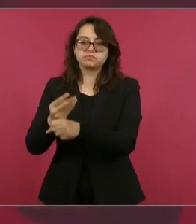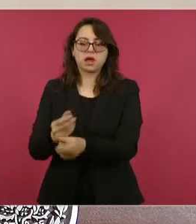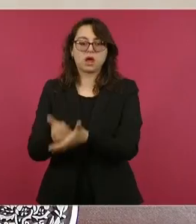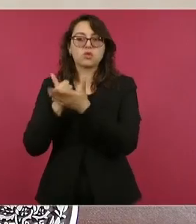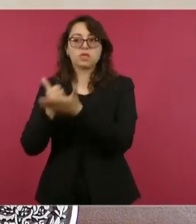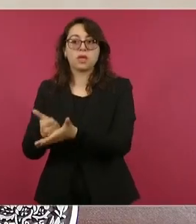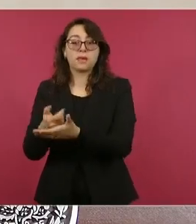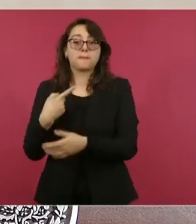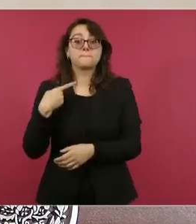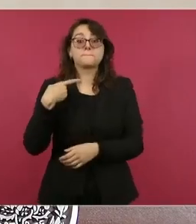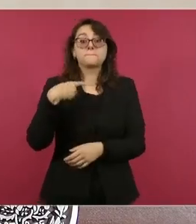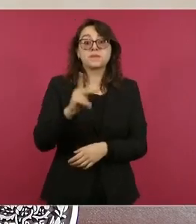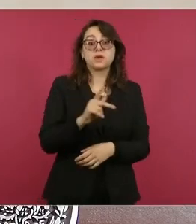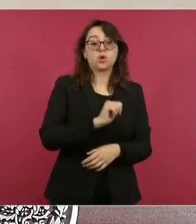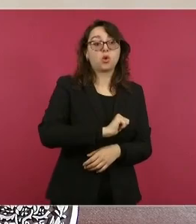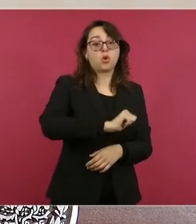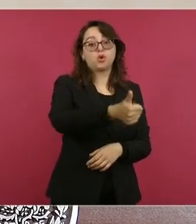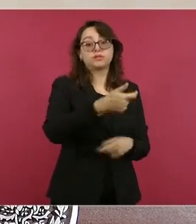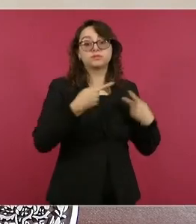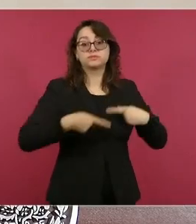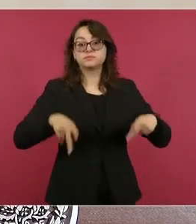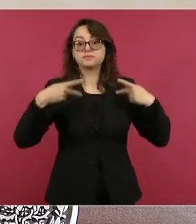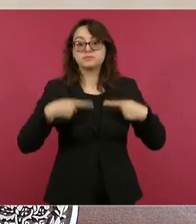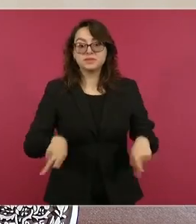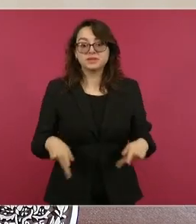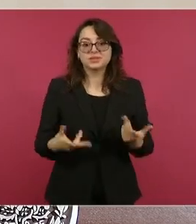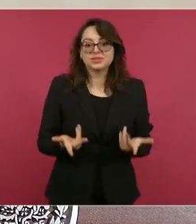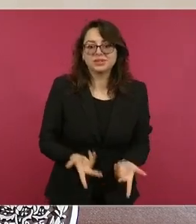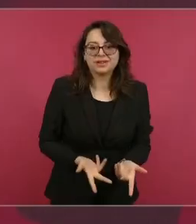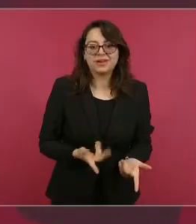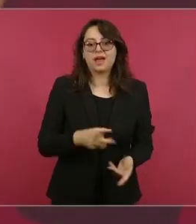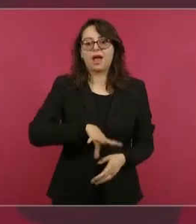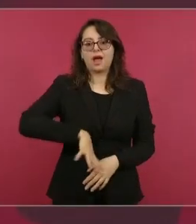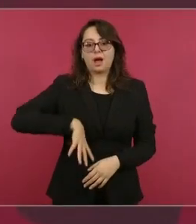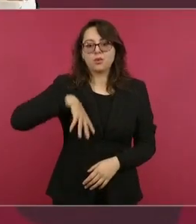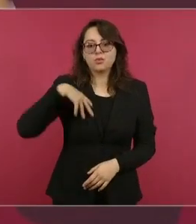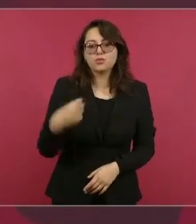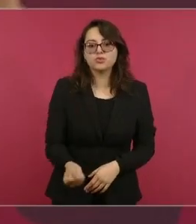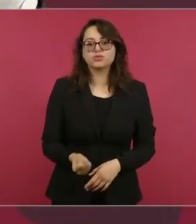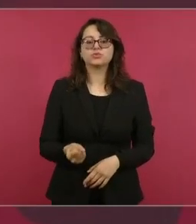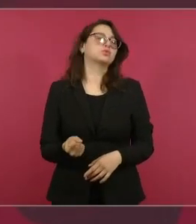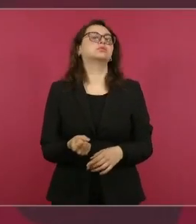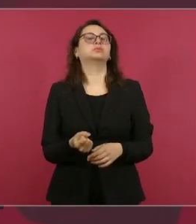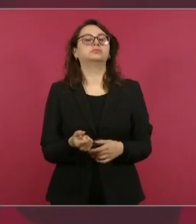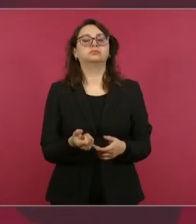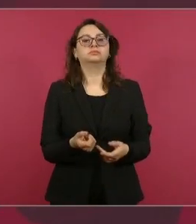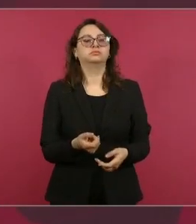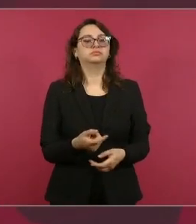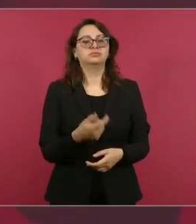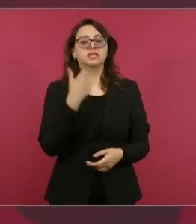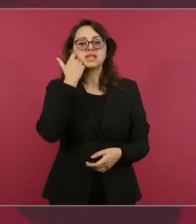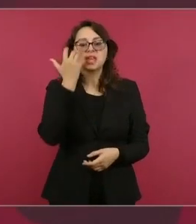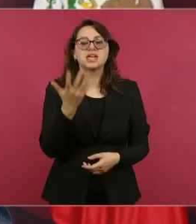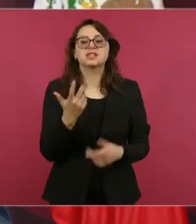que incluso ya les pagaron las indemnizaciones, ya aceptaron y quieren más,